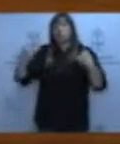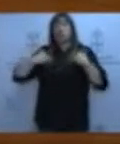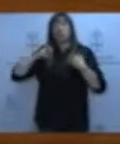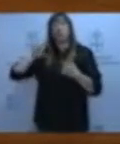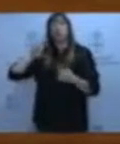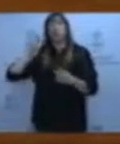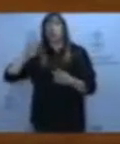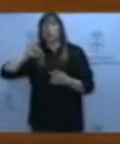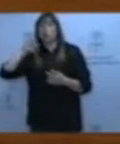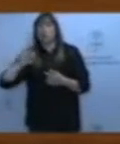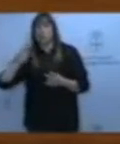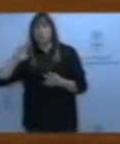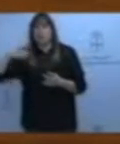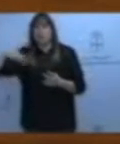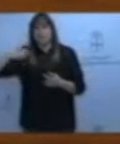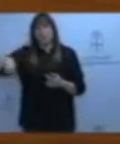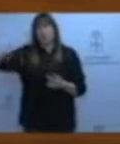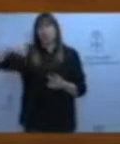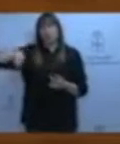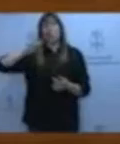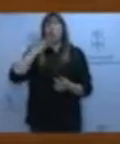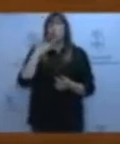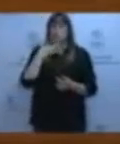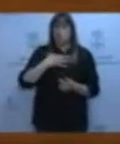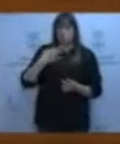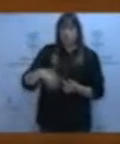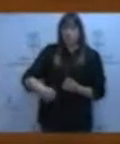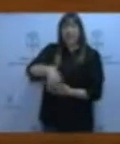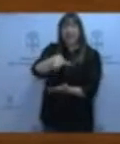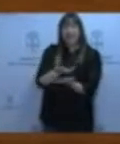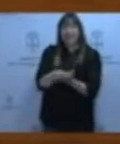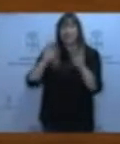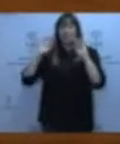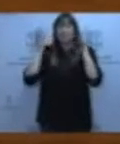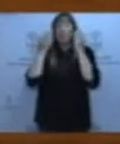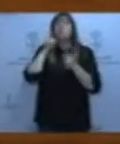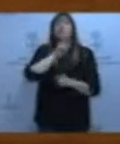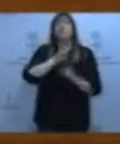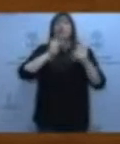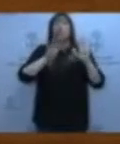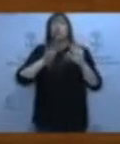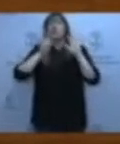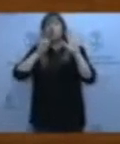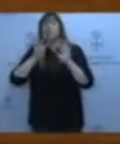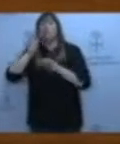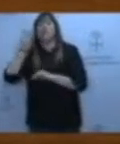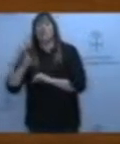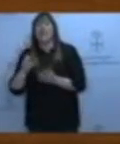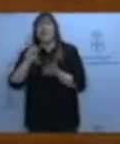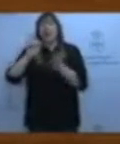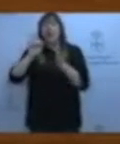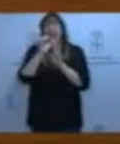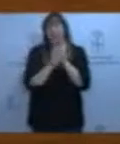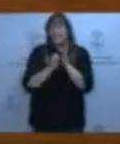en esta Cámara probablemente lo conozca. Y en las actas del Congreso, que están publicadas en 1993, hay un artículo de Telvina Fernández que